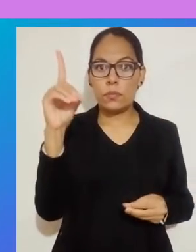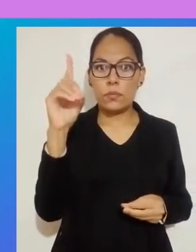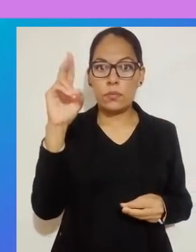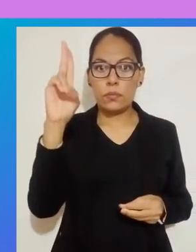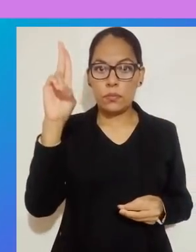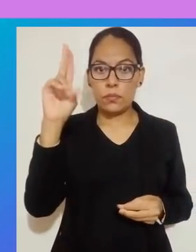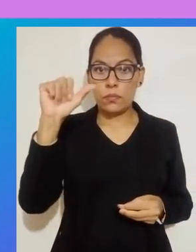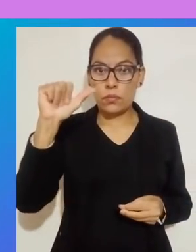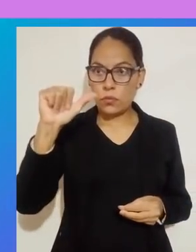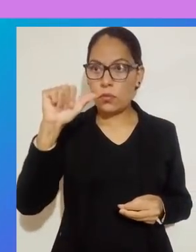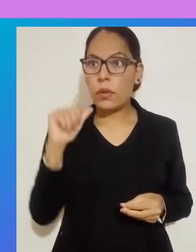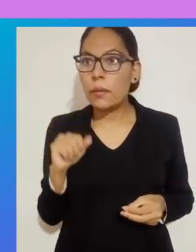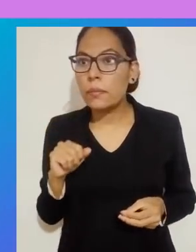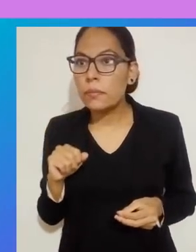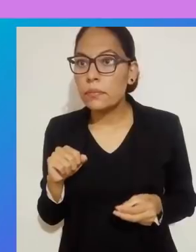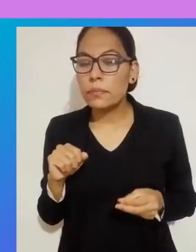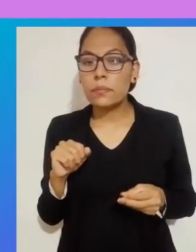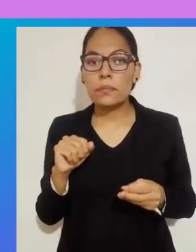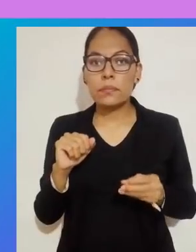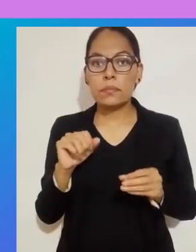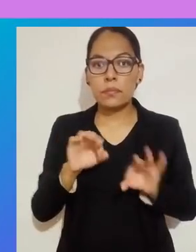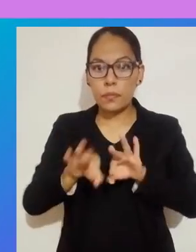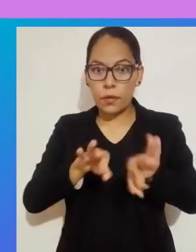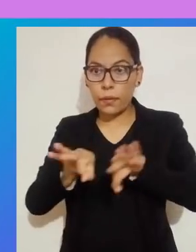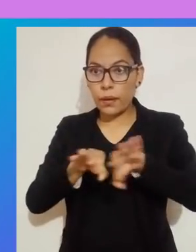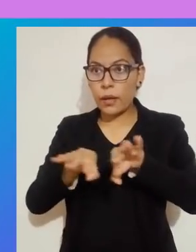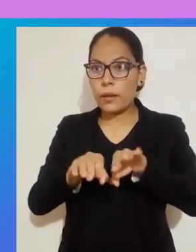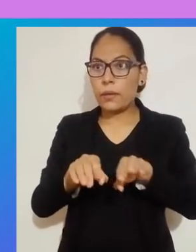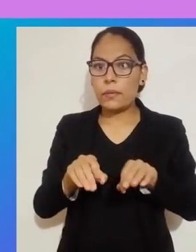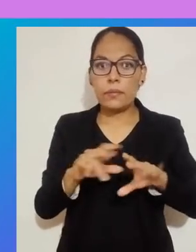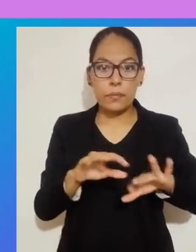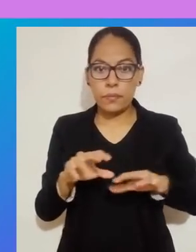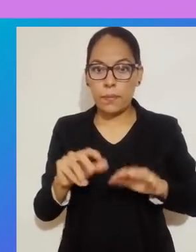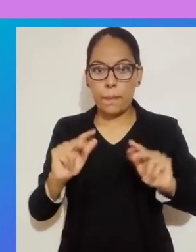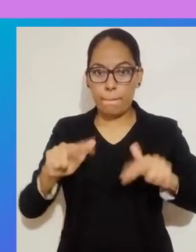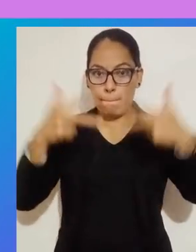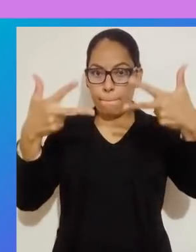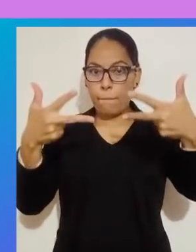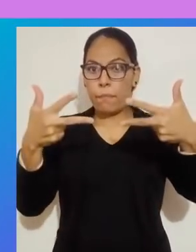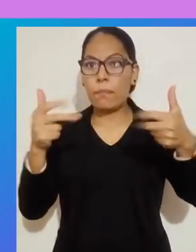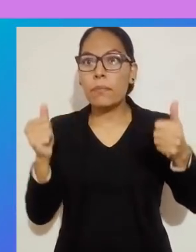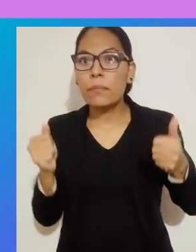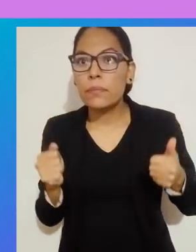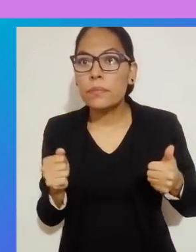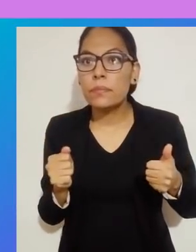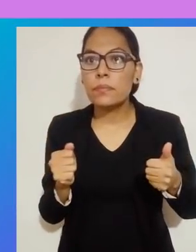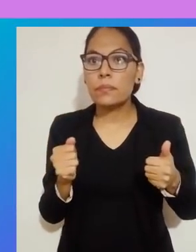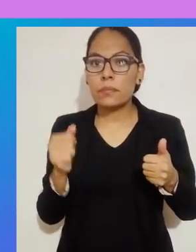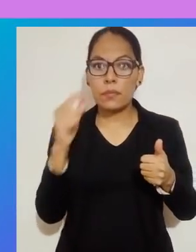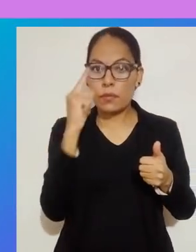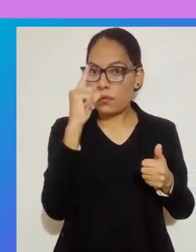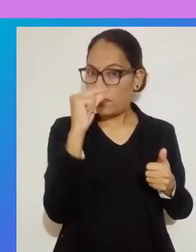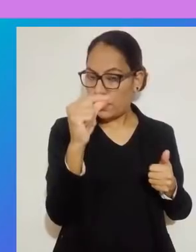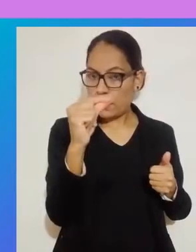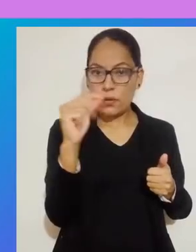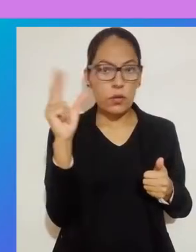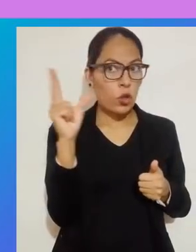intento. Una vista inclusiva con apoyos digitales, presentado por CAPEP.